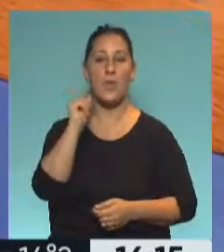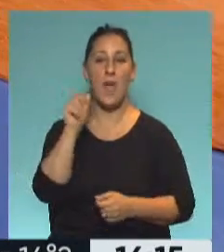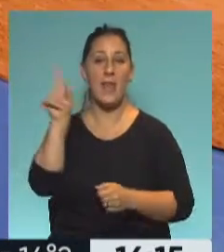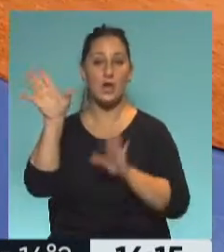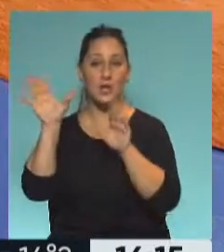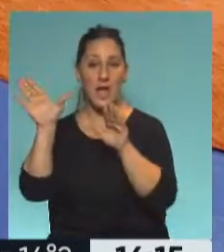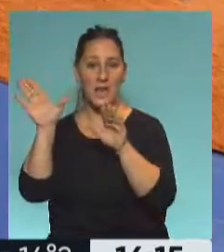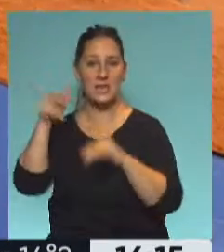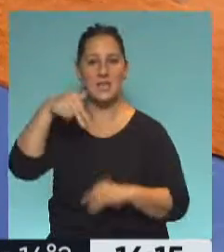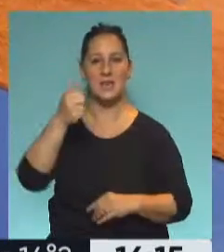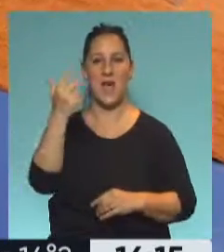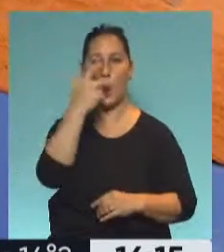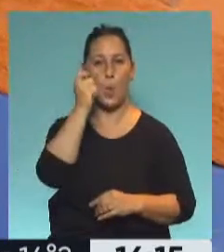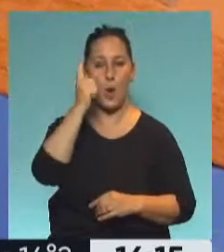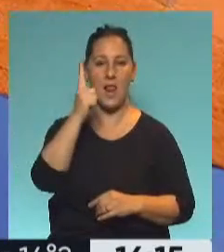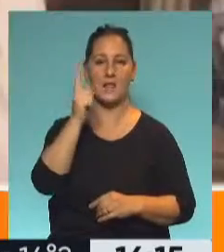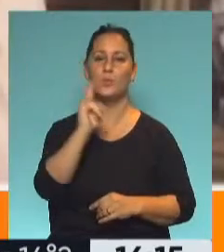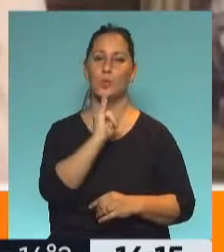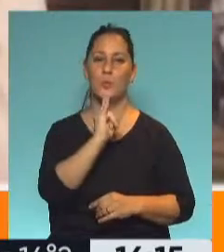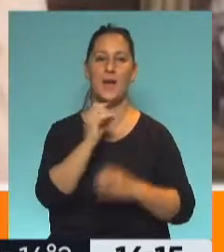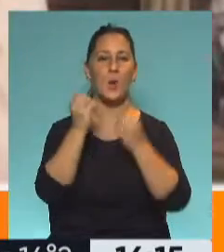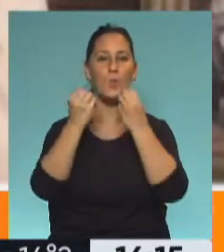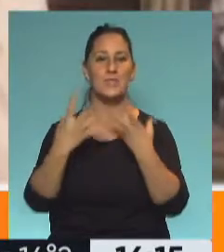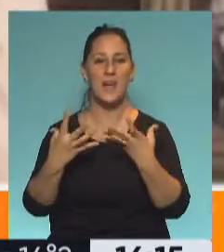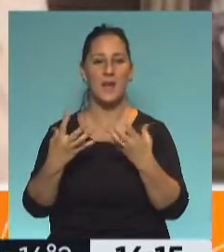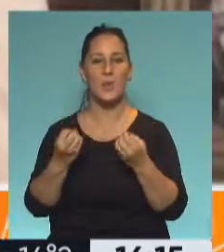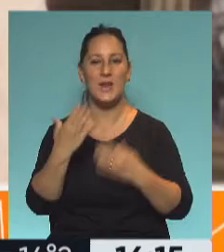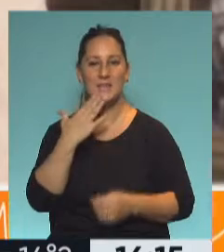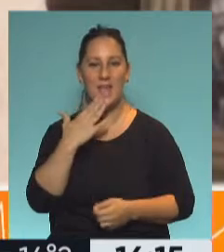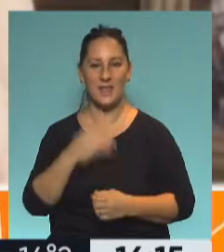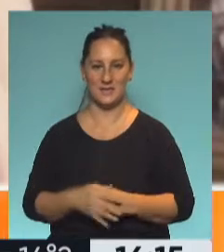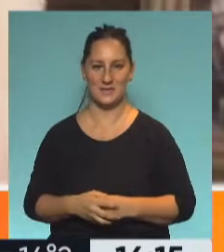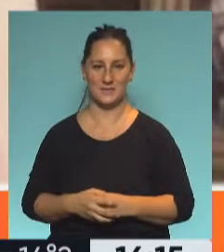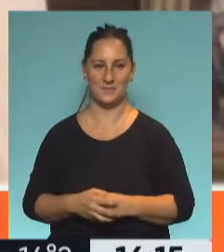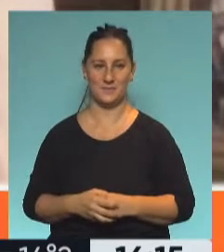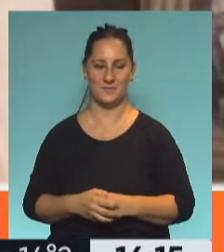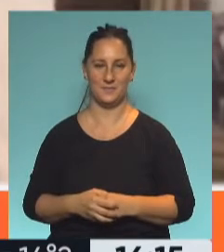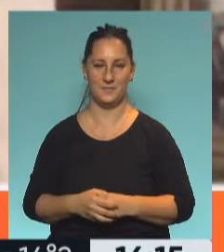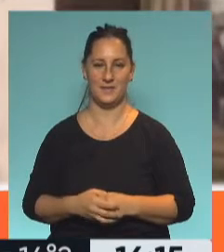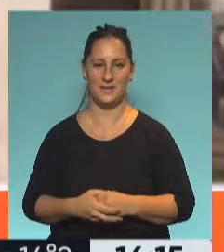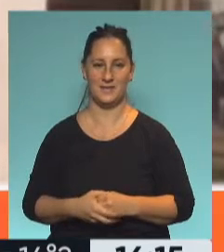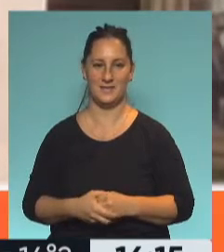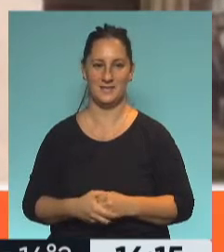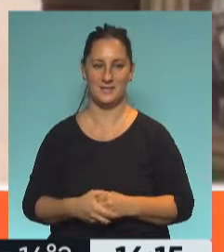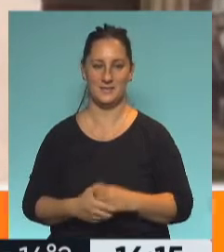Nahuel Penisi, que está en Tucumán. ¿Cómo les va a los dos? Buenas tardes. Hola.